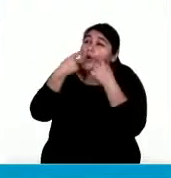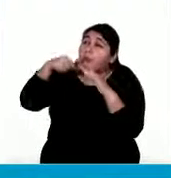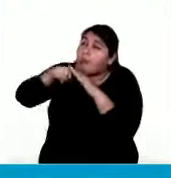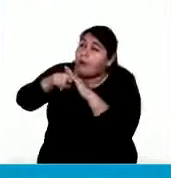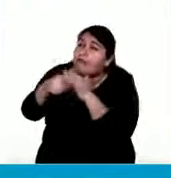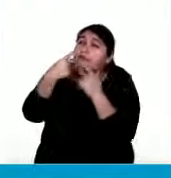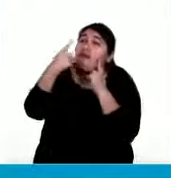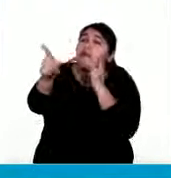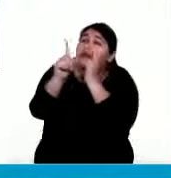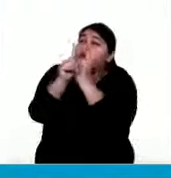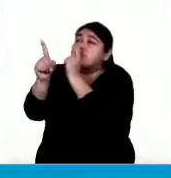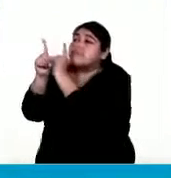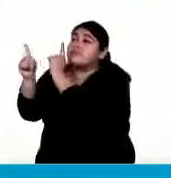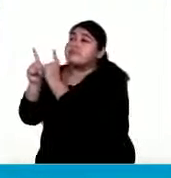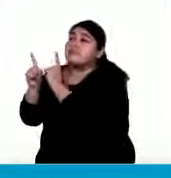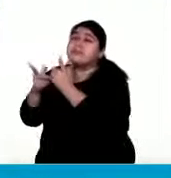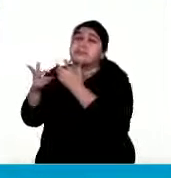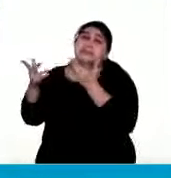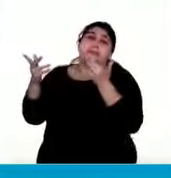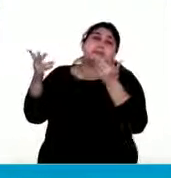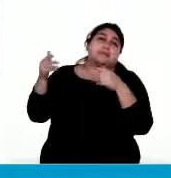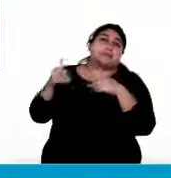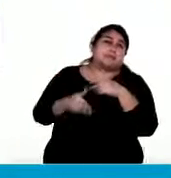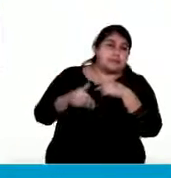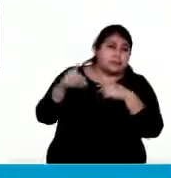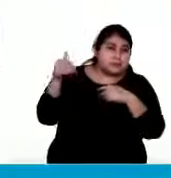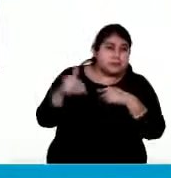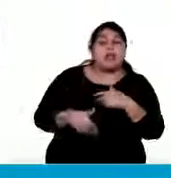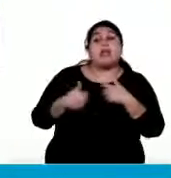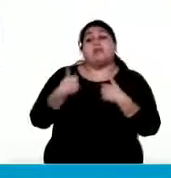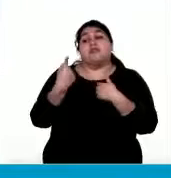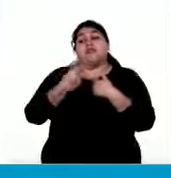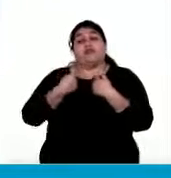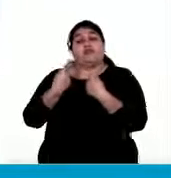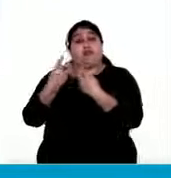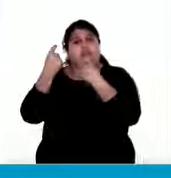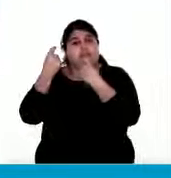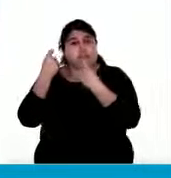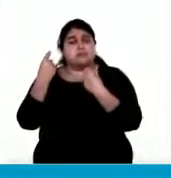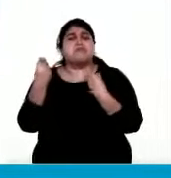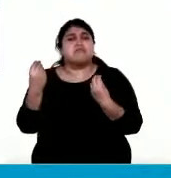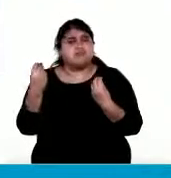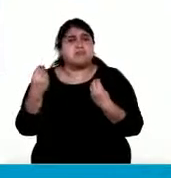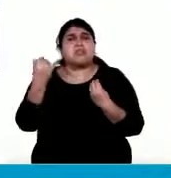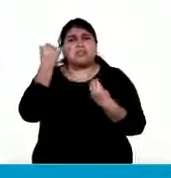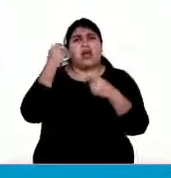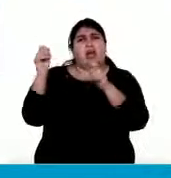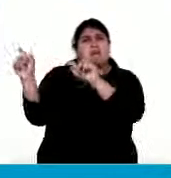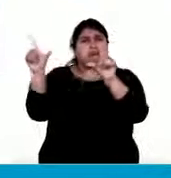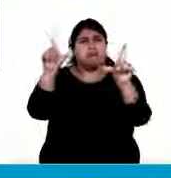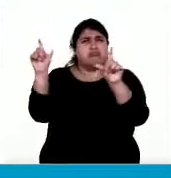En estas últimas semanas hemos tenido y hemos, por los medios,